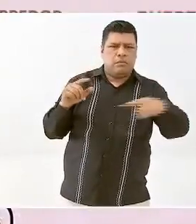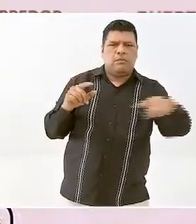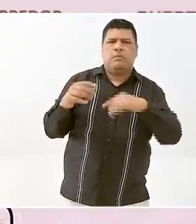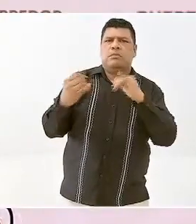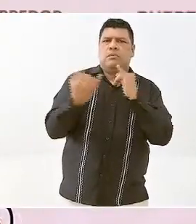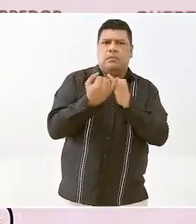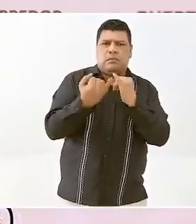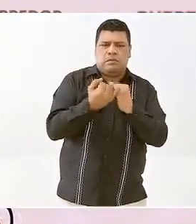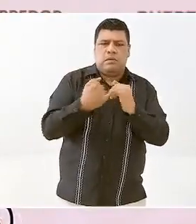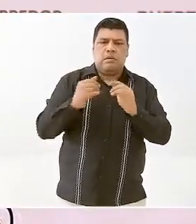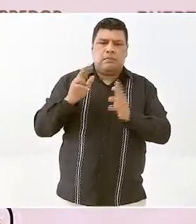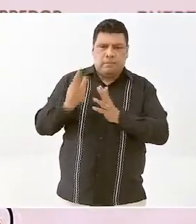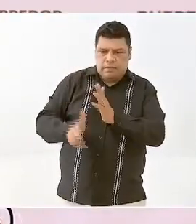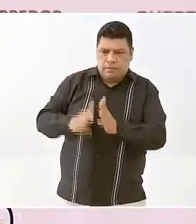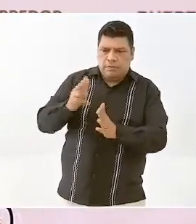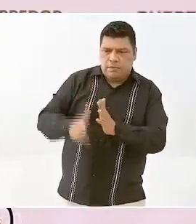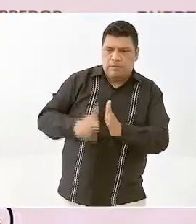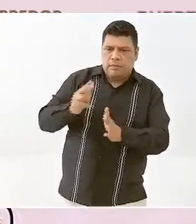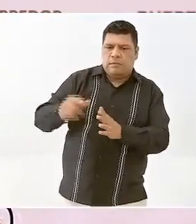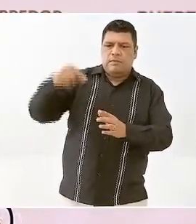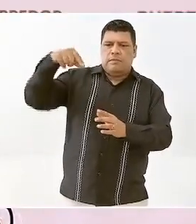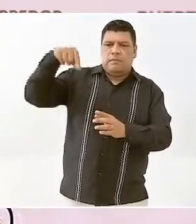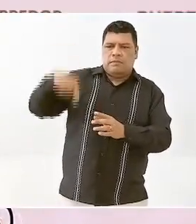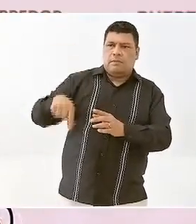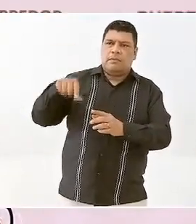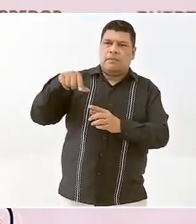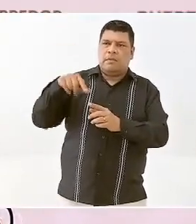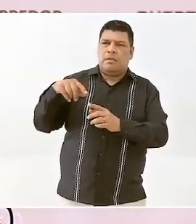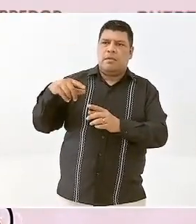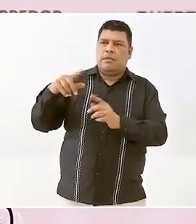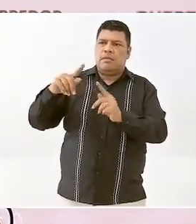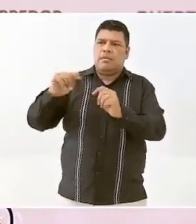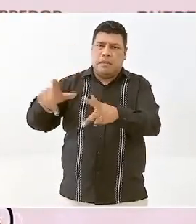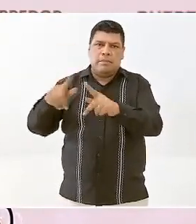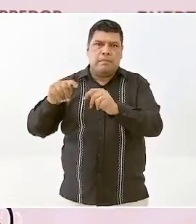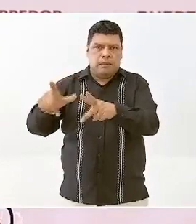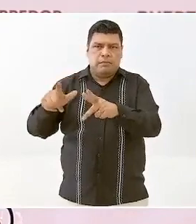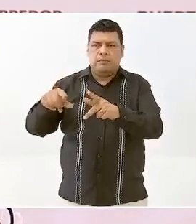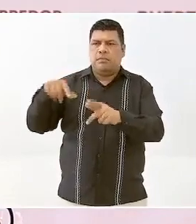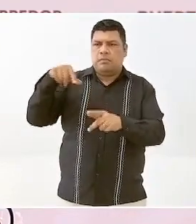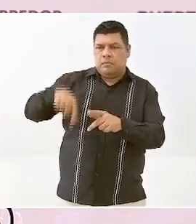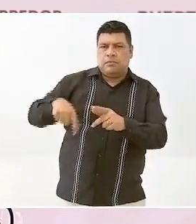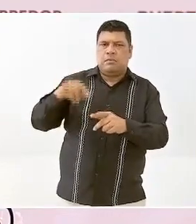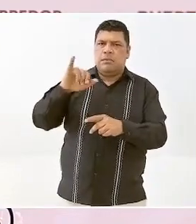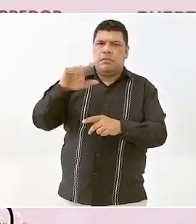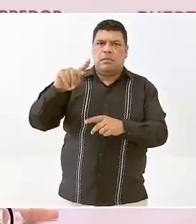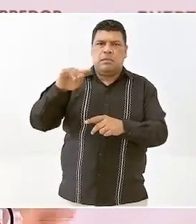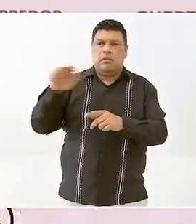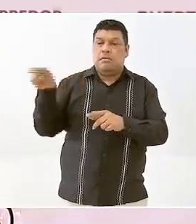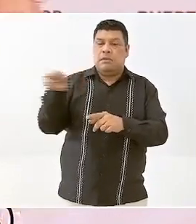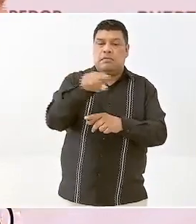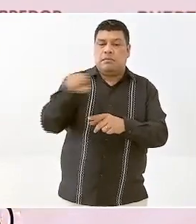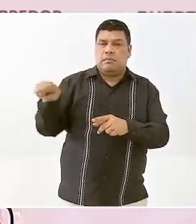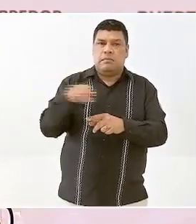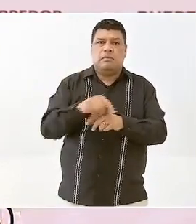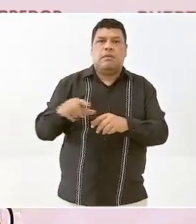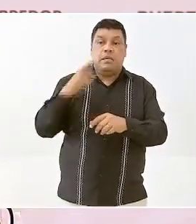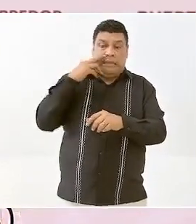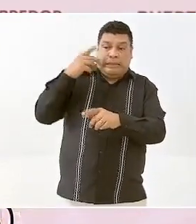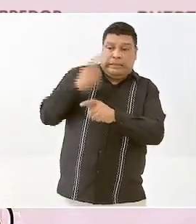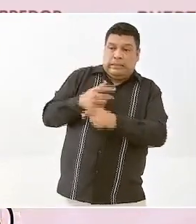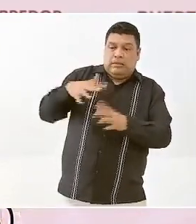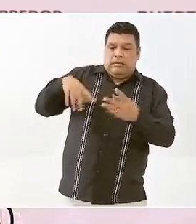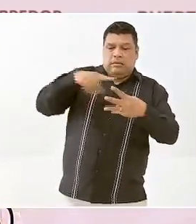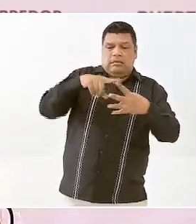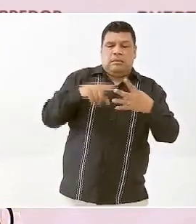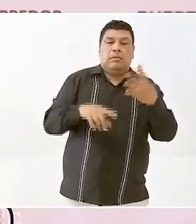también el ferrocarril del Istmo a Tapachula. Entonces, se le va a entregar a